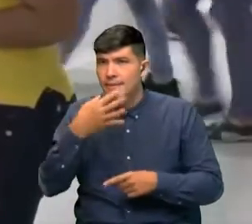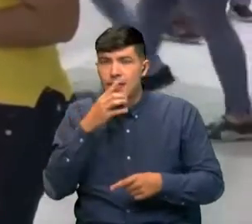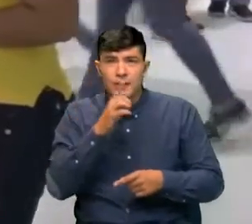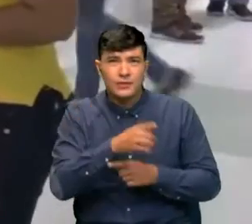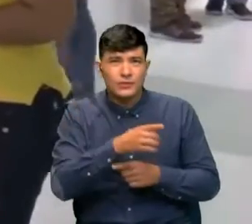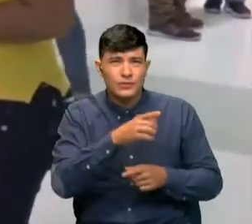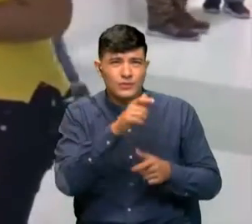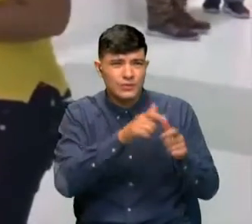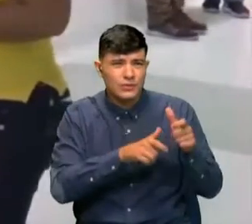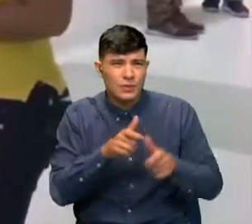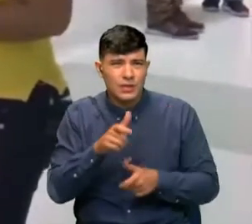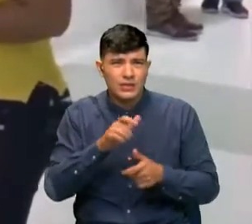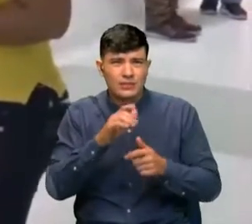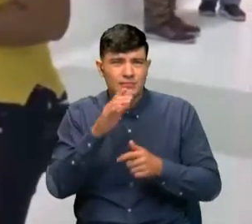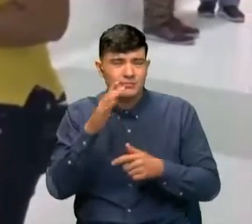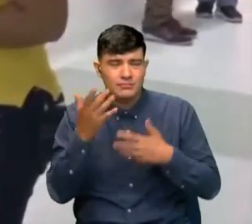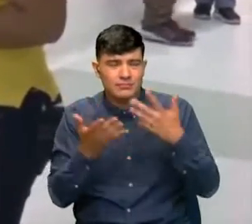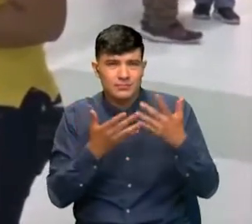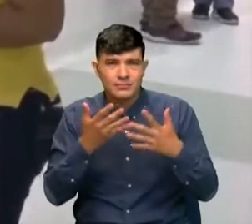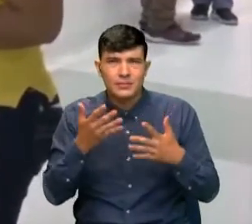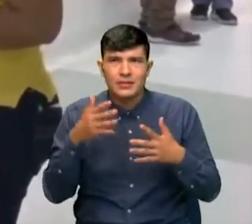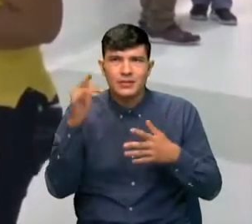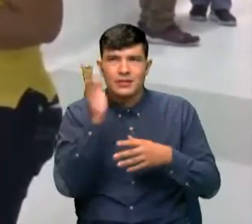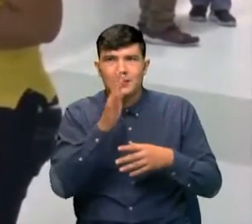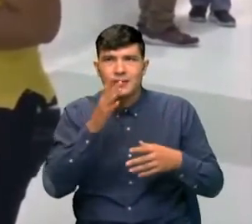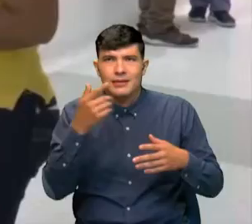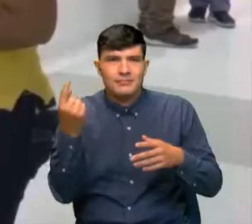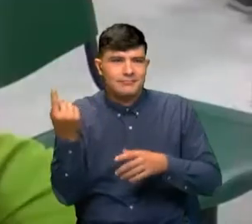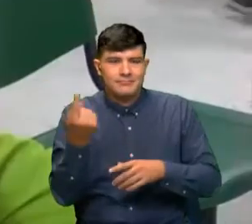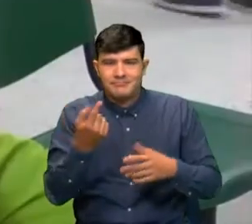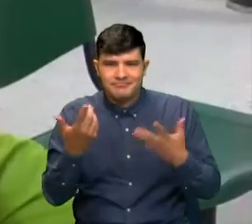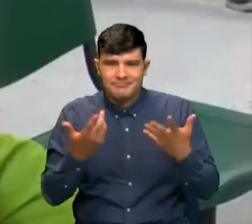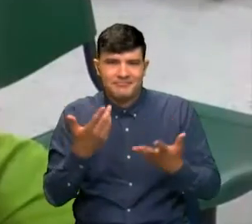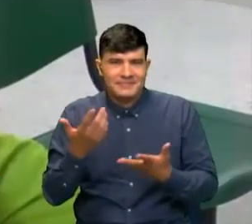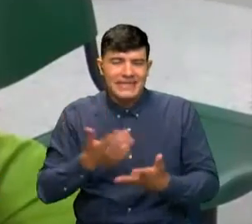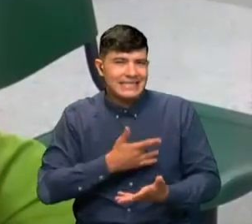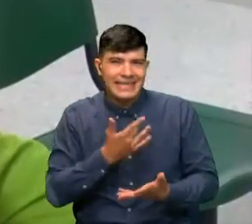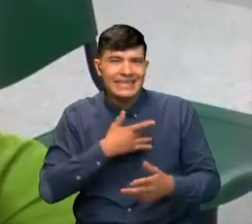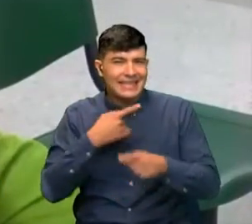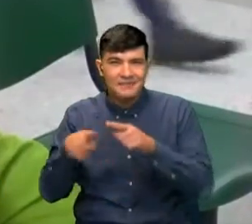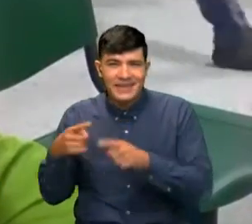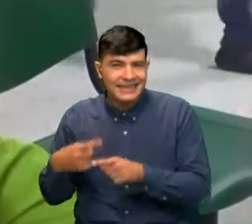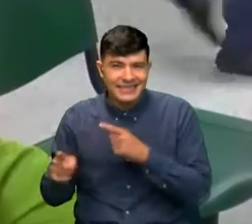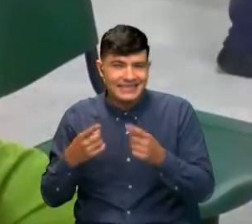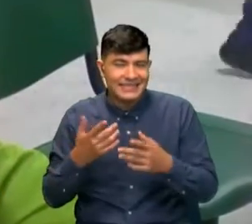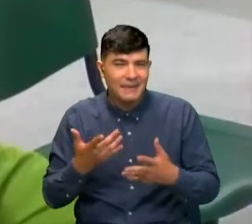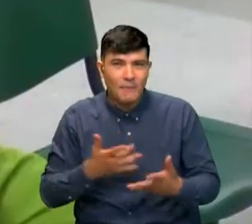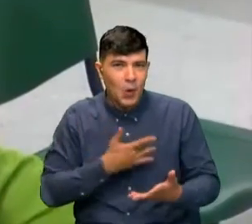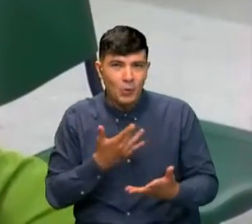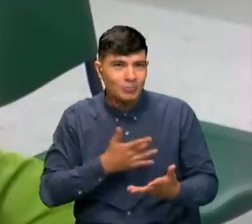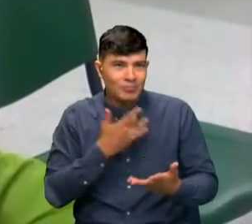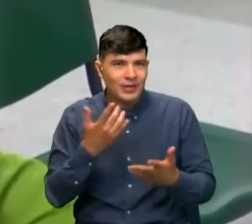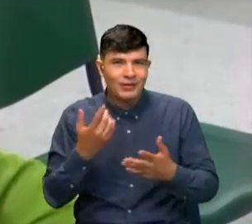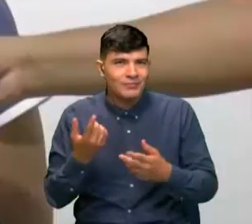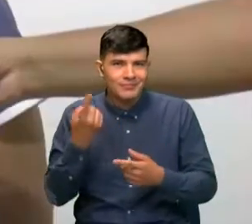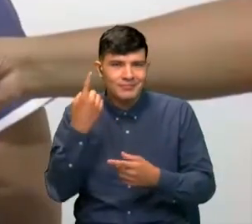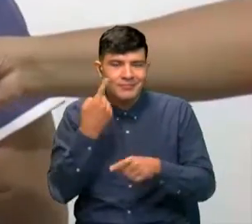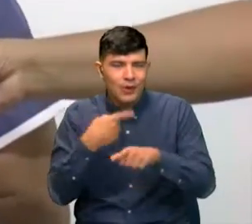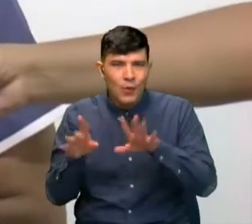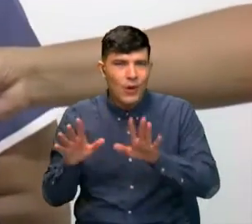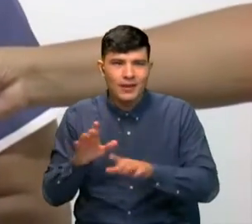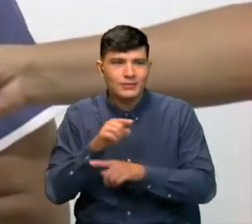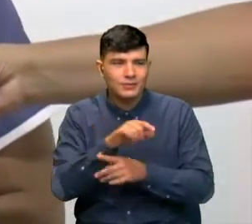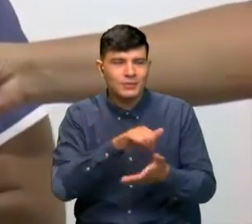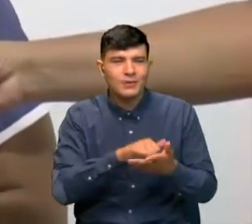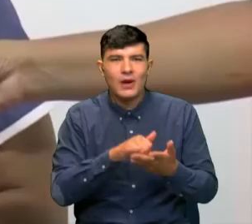bipolaridad lo lleva a recorrer el hospital bajo supervisión médica mientras su ep se autoriza a la asistencia psiquiátrica todo